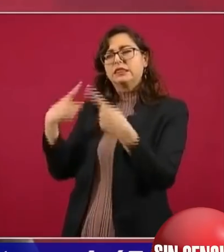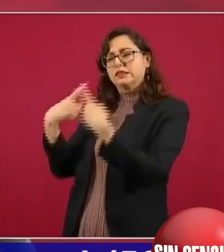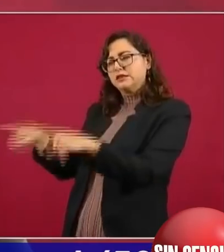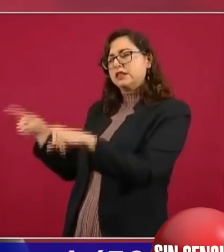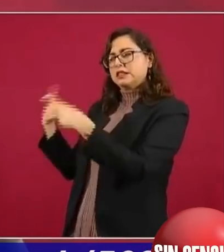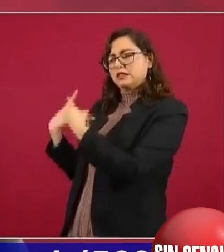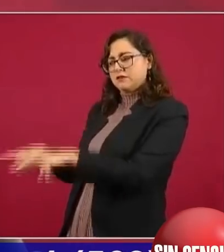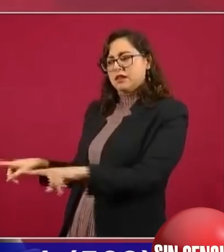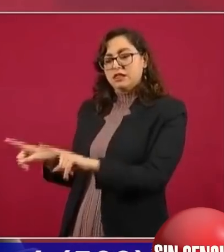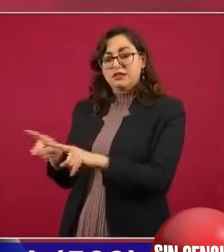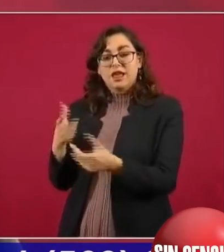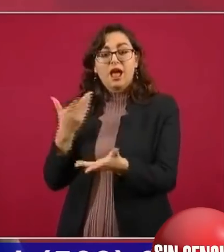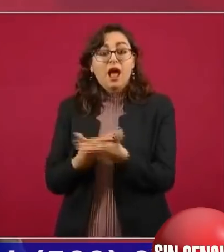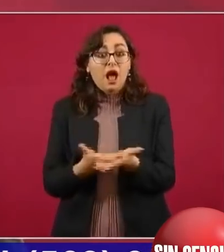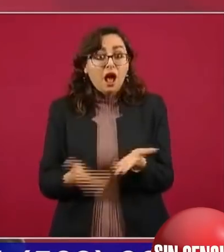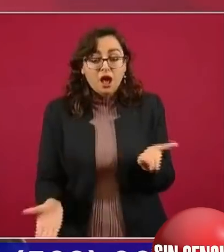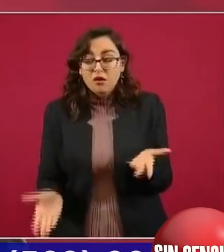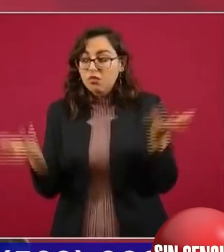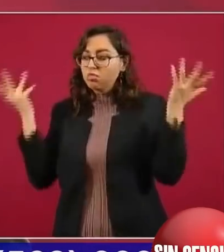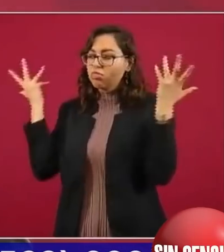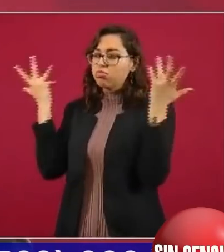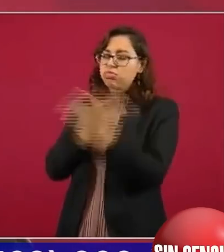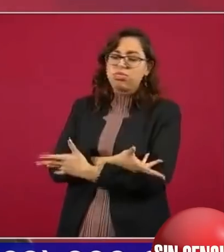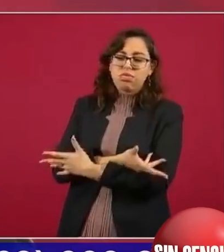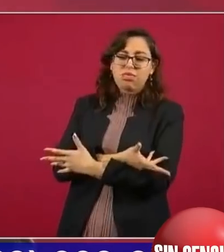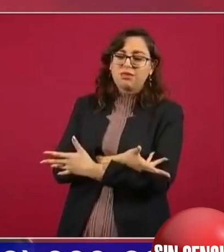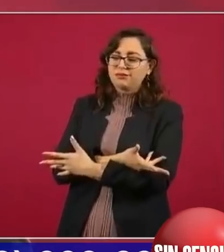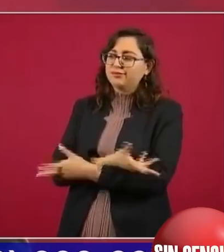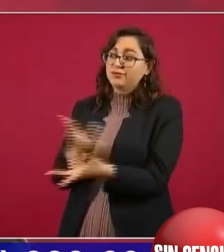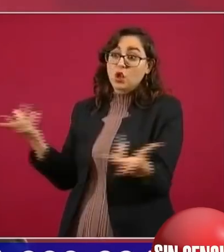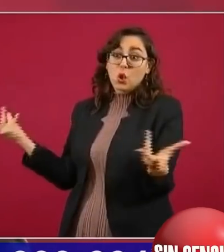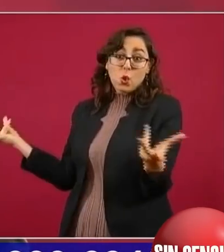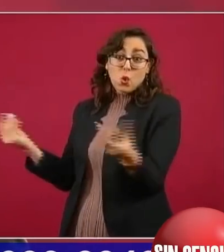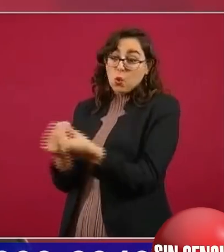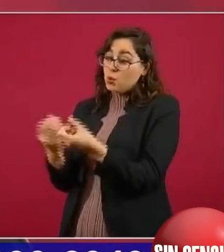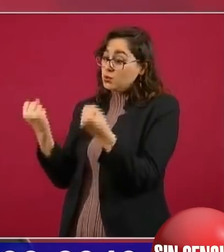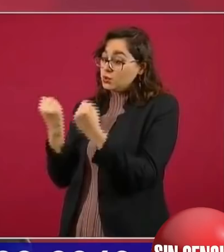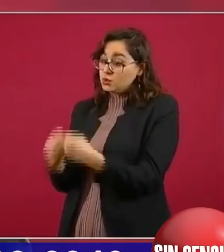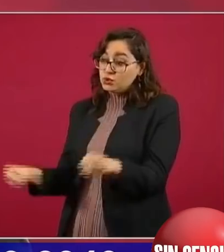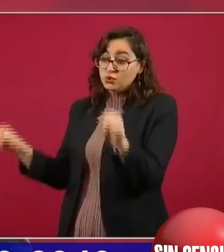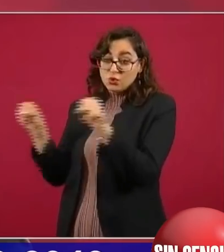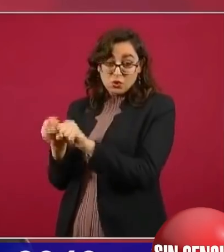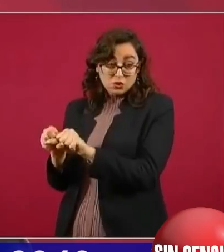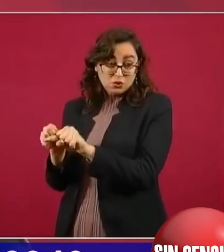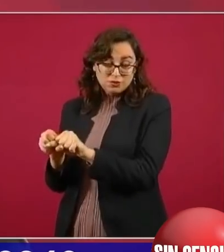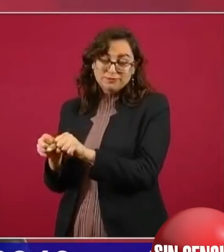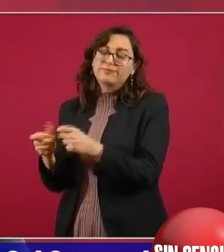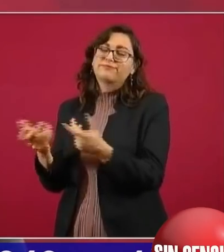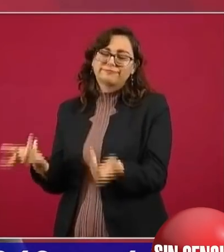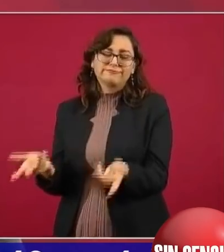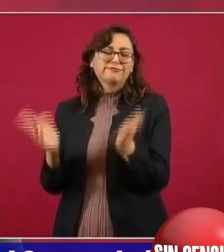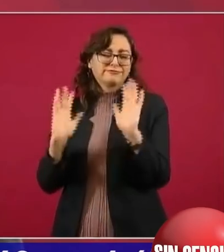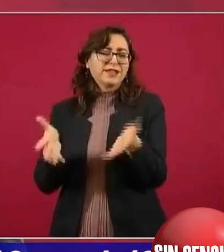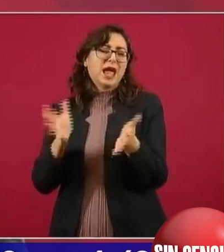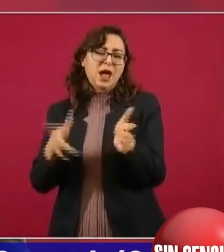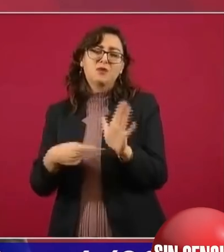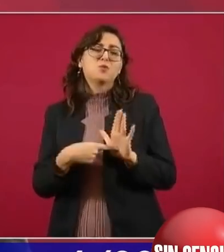Y ahora pues se está demostrando que no es así.